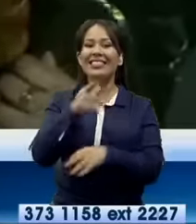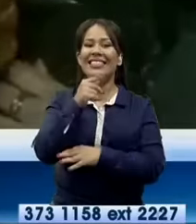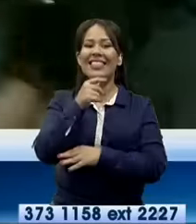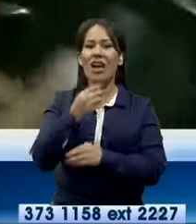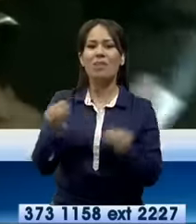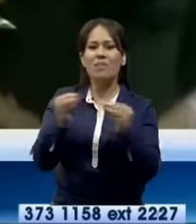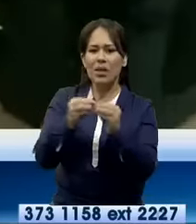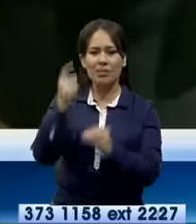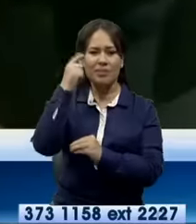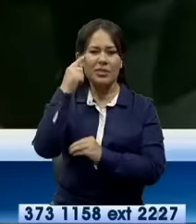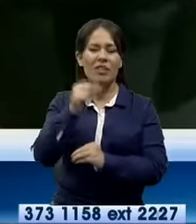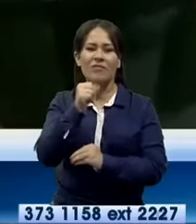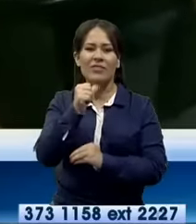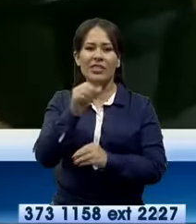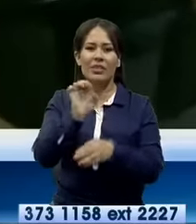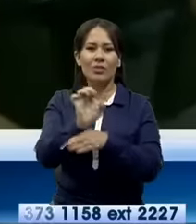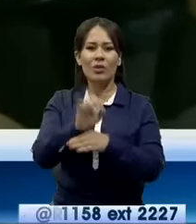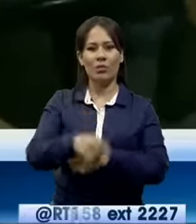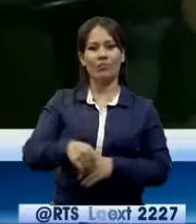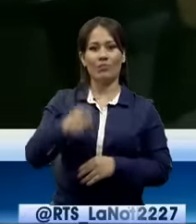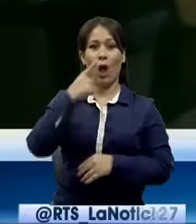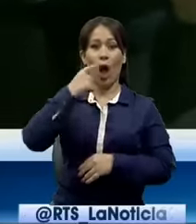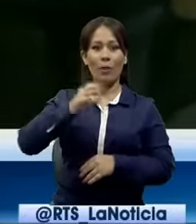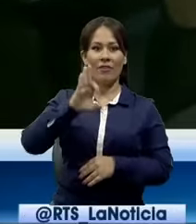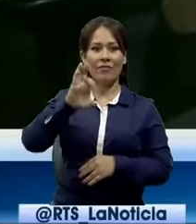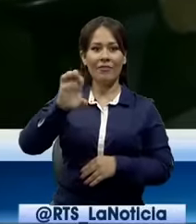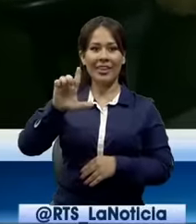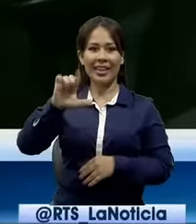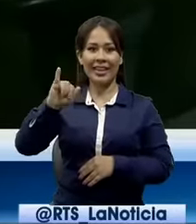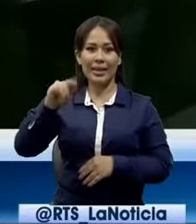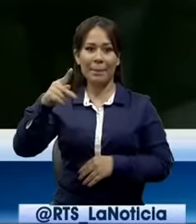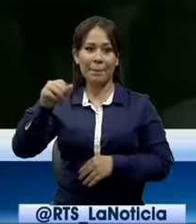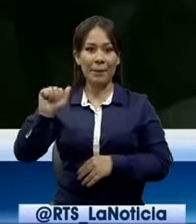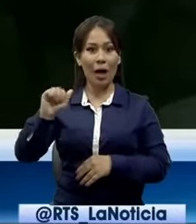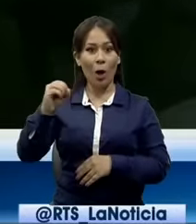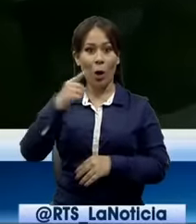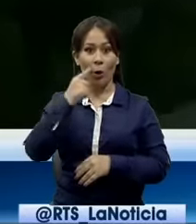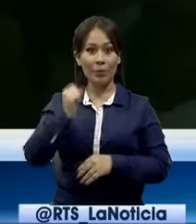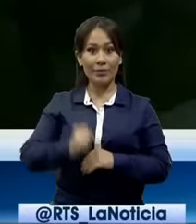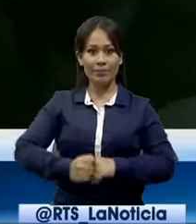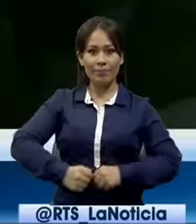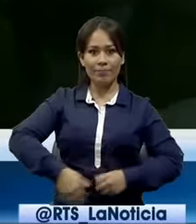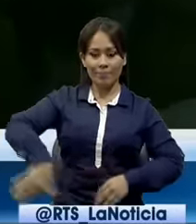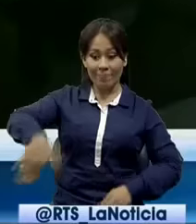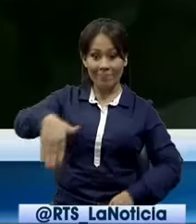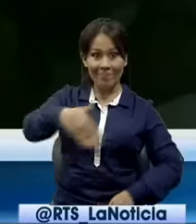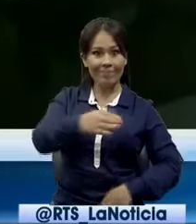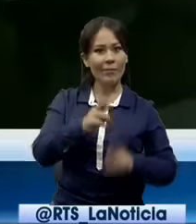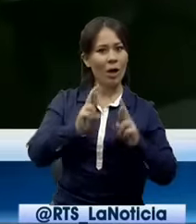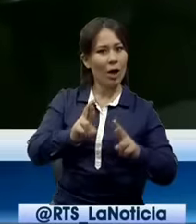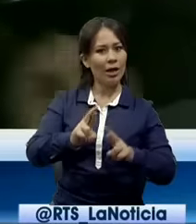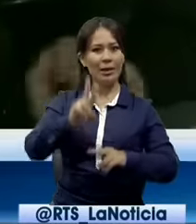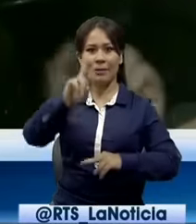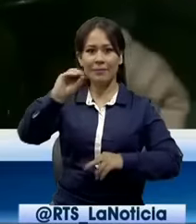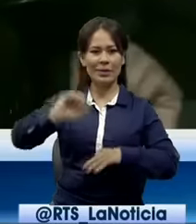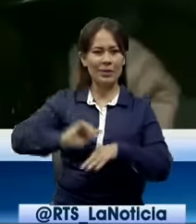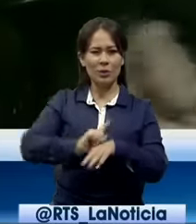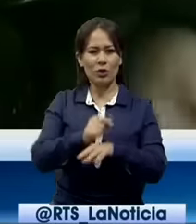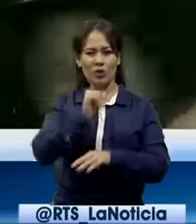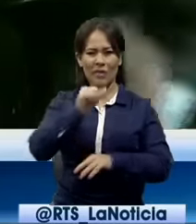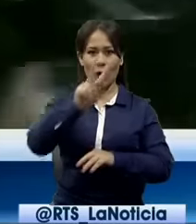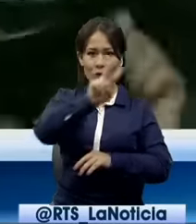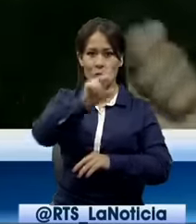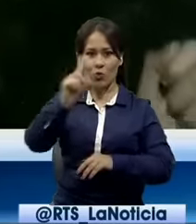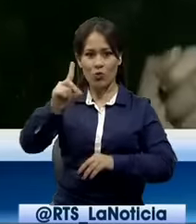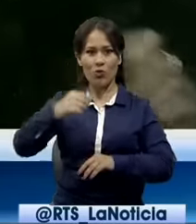falta a Ecuador? Felipao va a meter el siguiente gol. Ya falta 20 minutos, pero vamos a meter el otro. Y sí ganamos, 2-1.